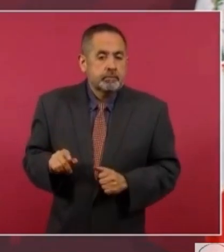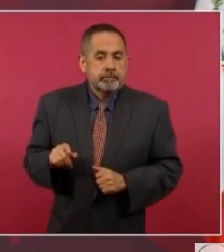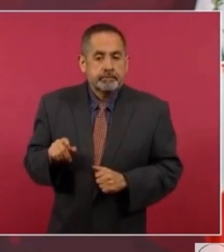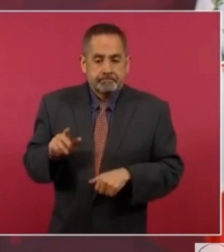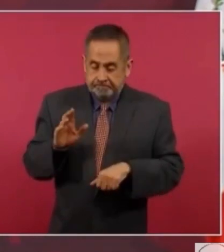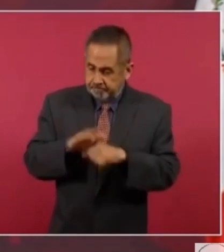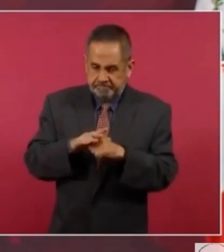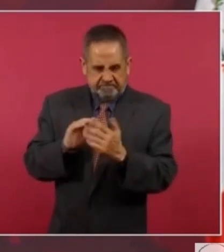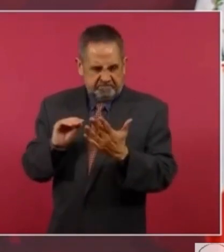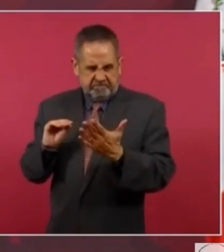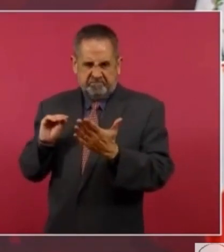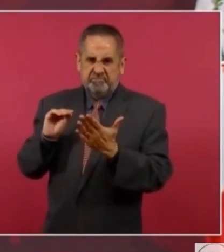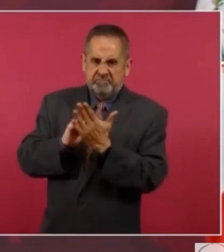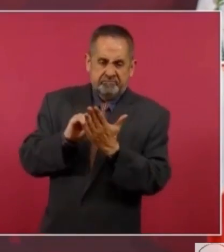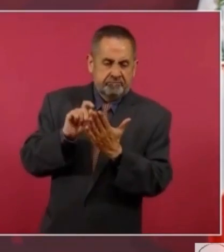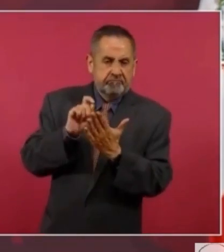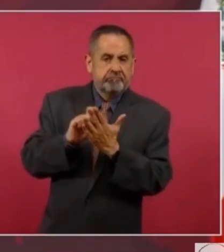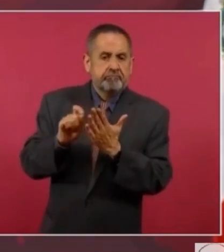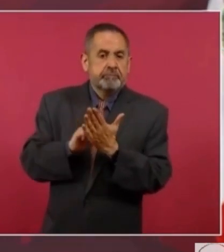más